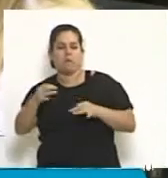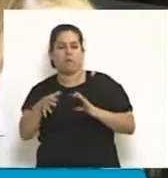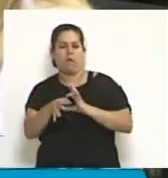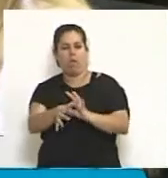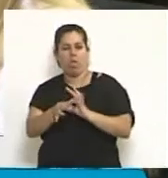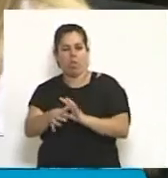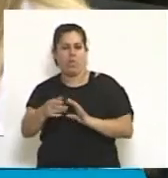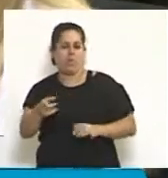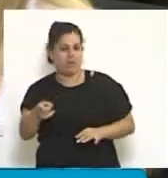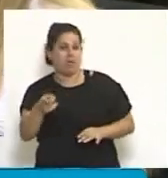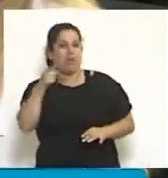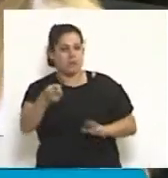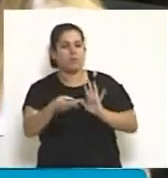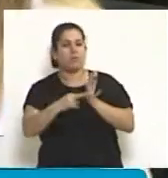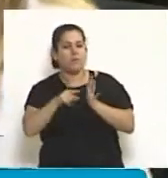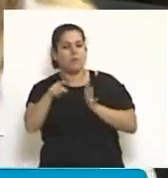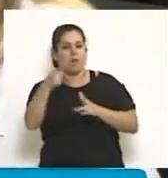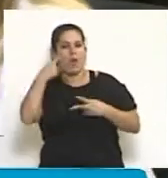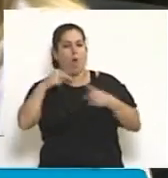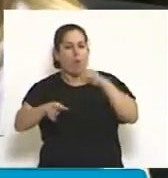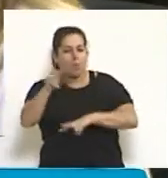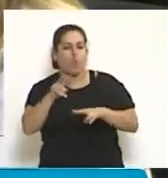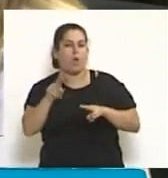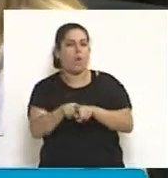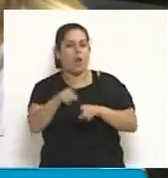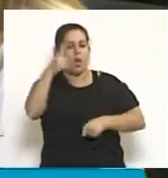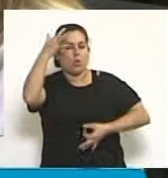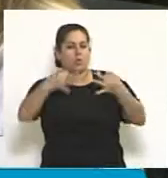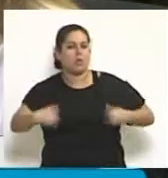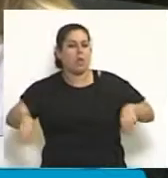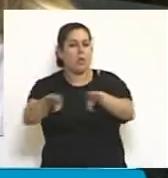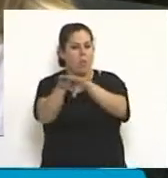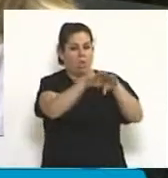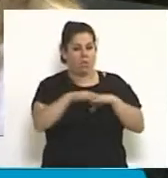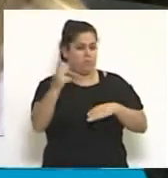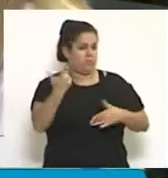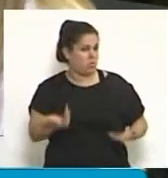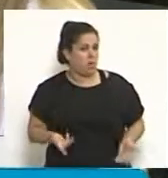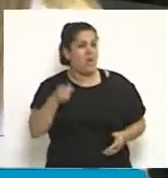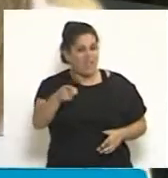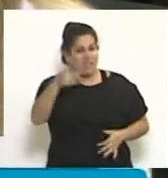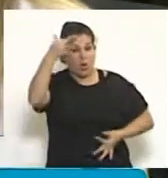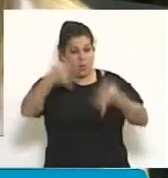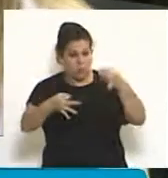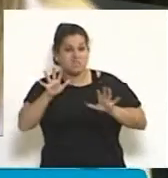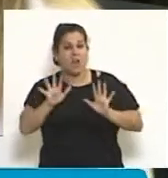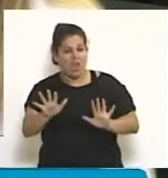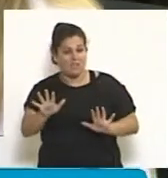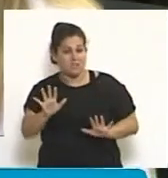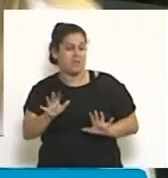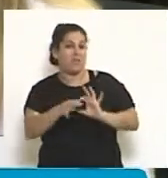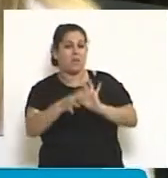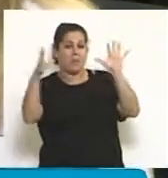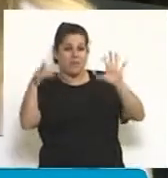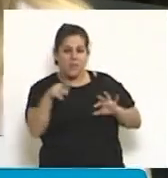es la razón de ser de la búsqueda de una justicia paralela. Esa es la justicia